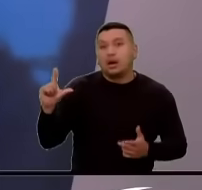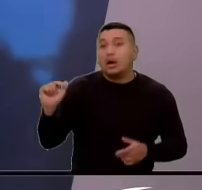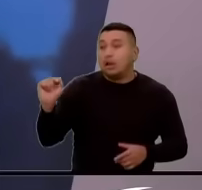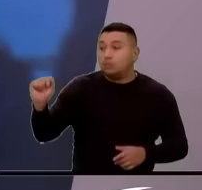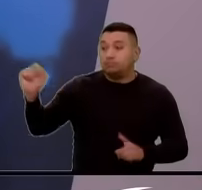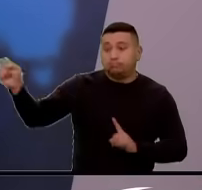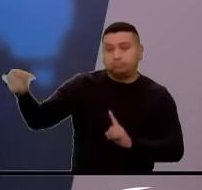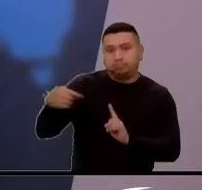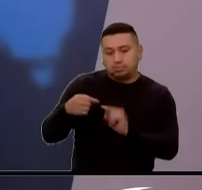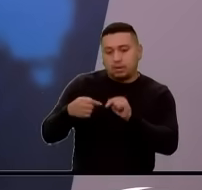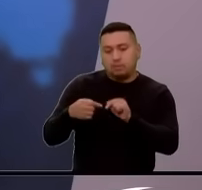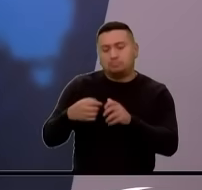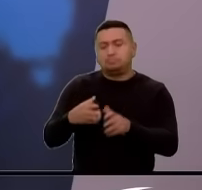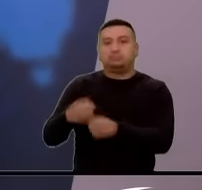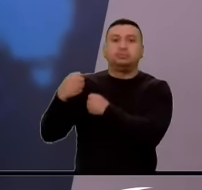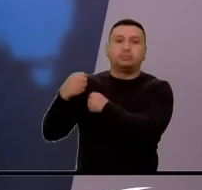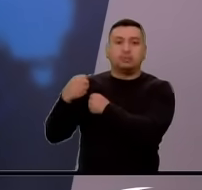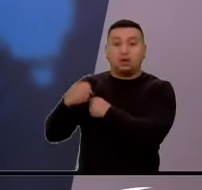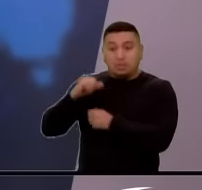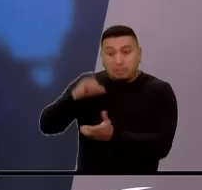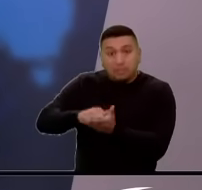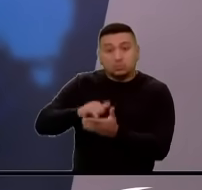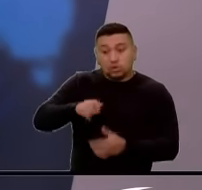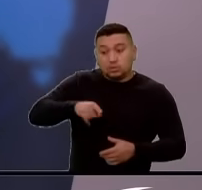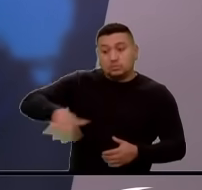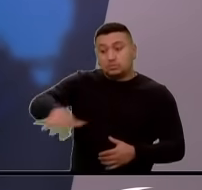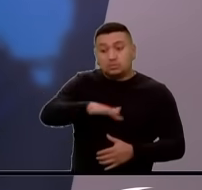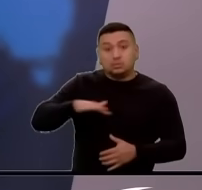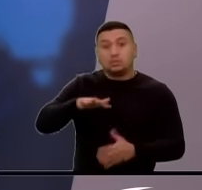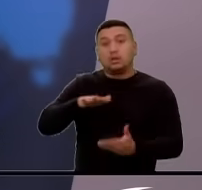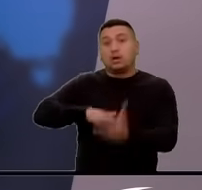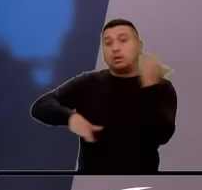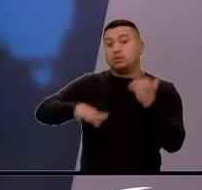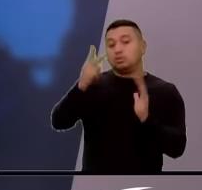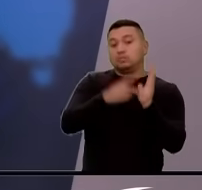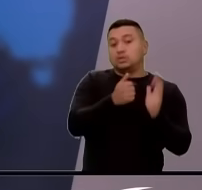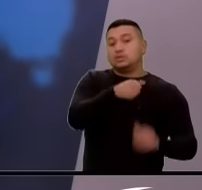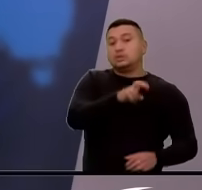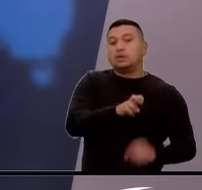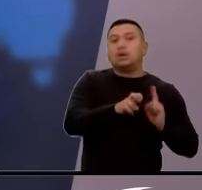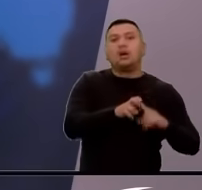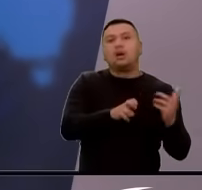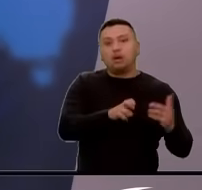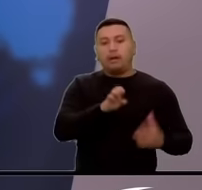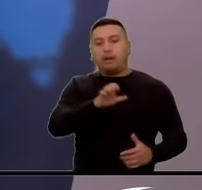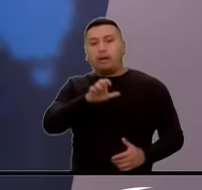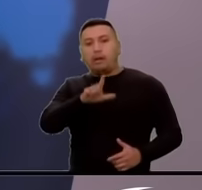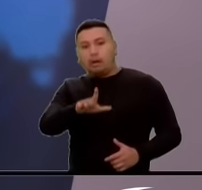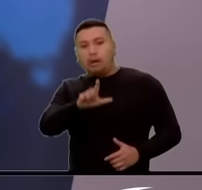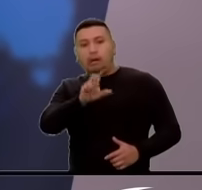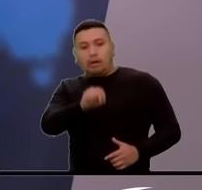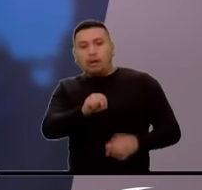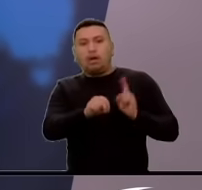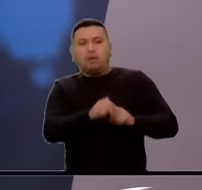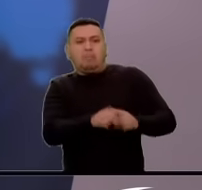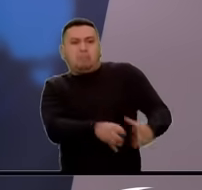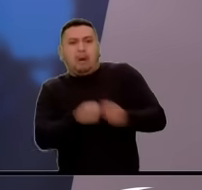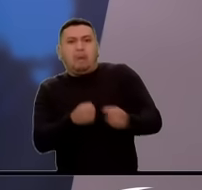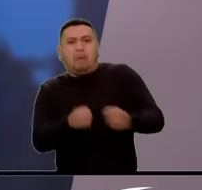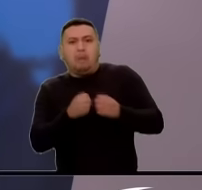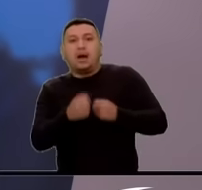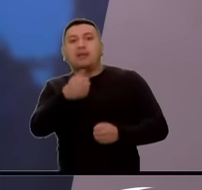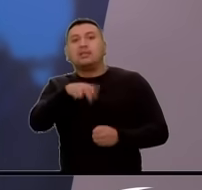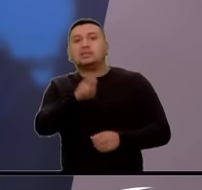matado 17 uniformados y él toma una decisión que milagrosamente salva la vida de él, de su sobrina y de su